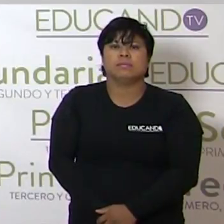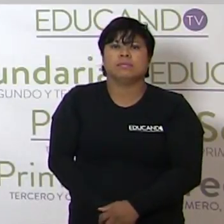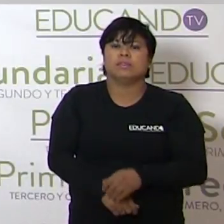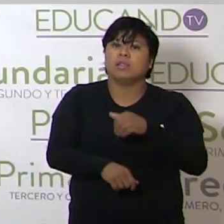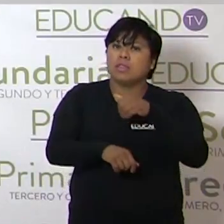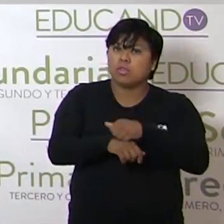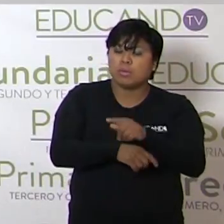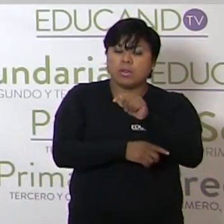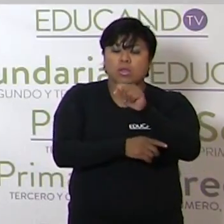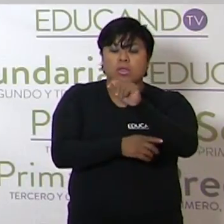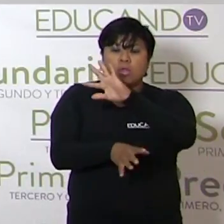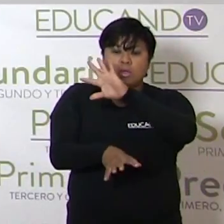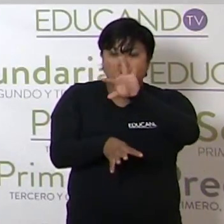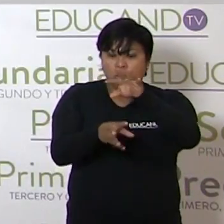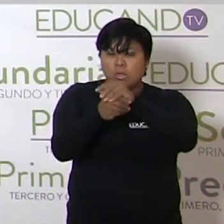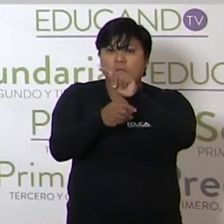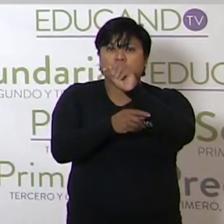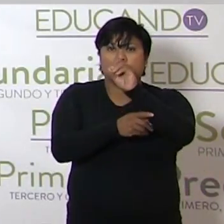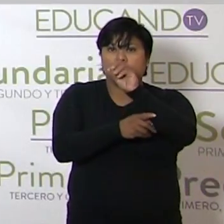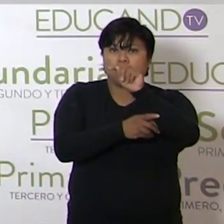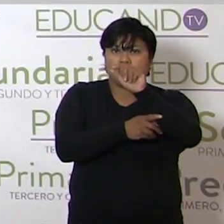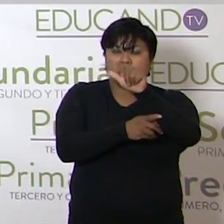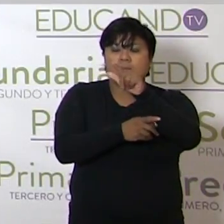de dichos datos.